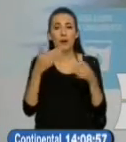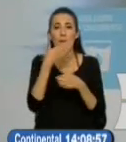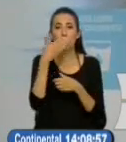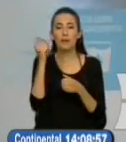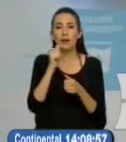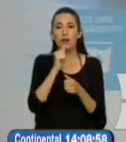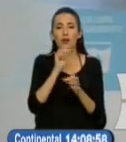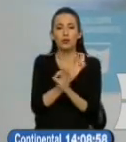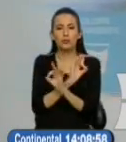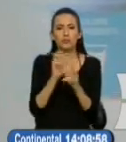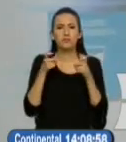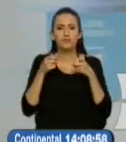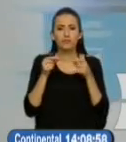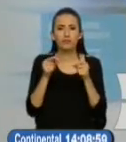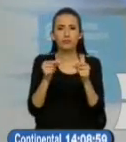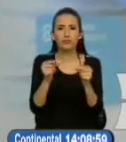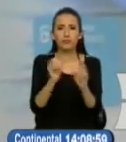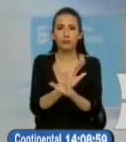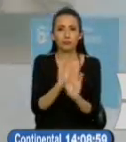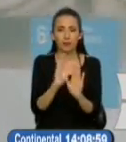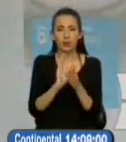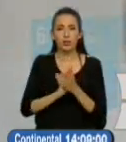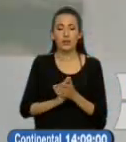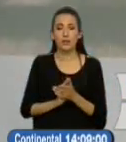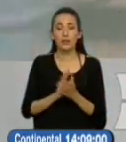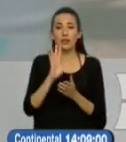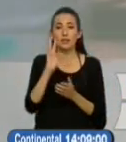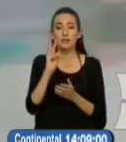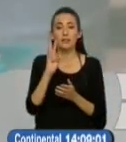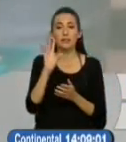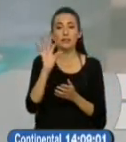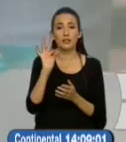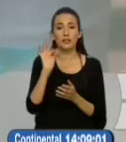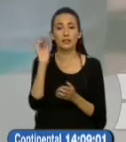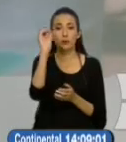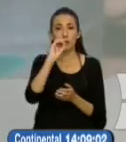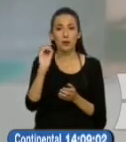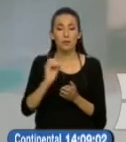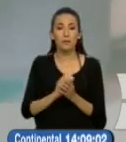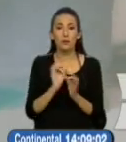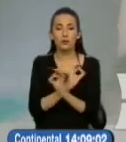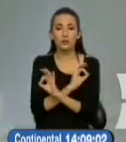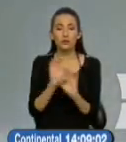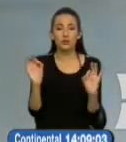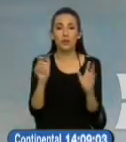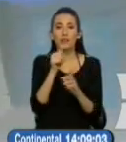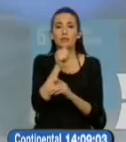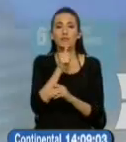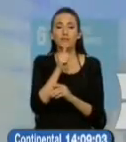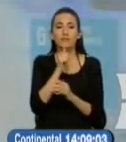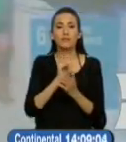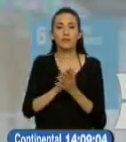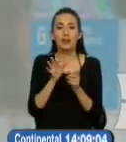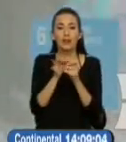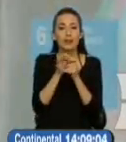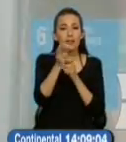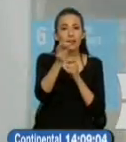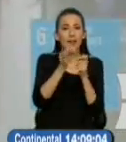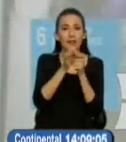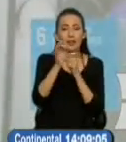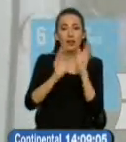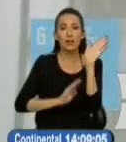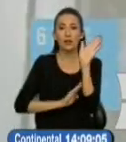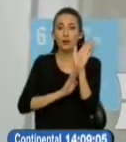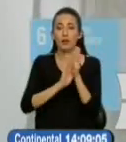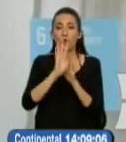libre de microorganismos. El 79% de la población en la zona urbana toma agua segura, mientras que en el área rural el porcentaje